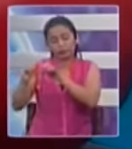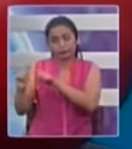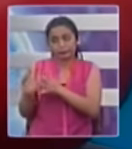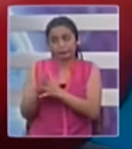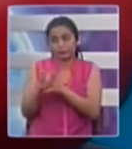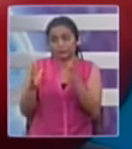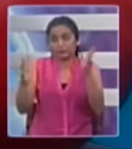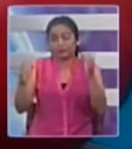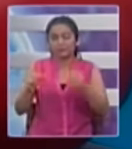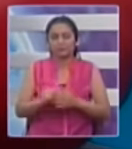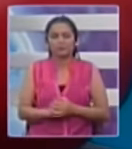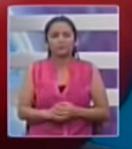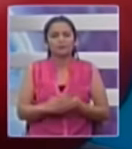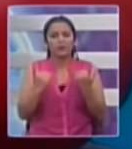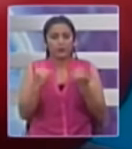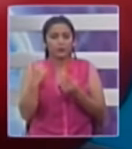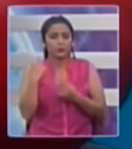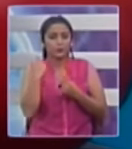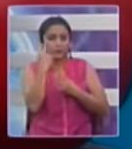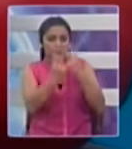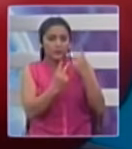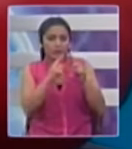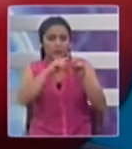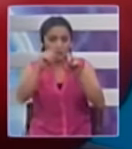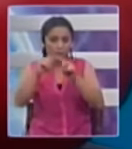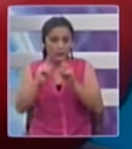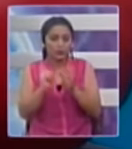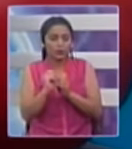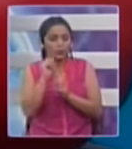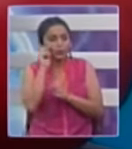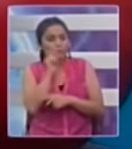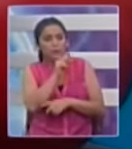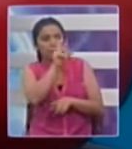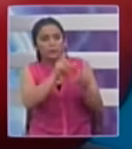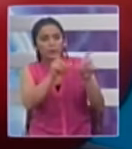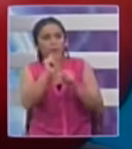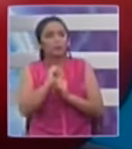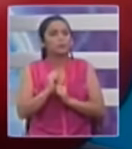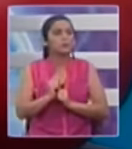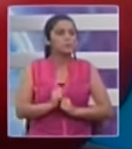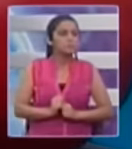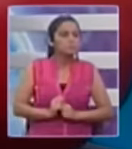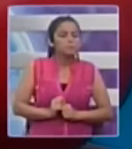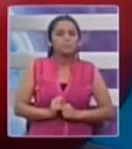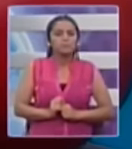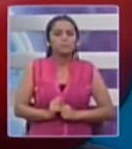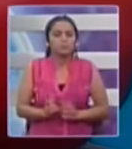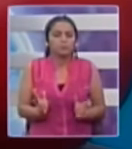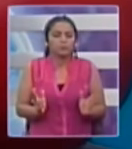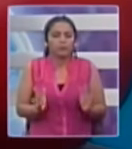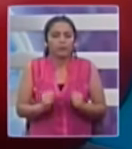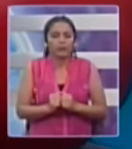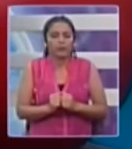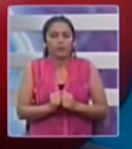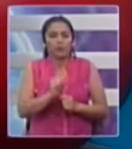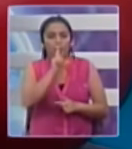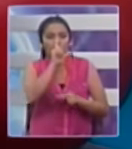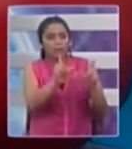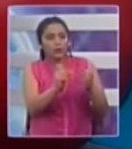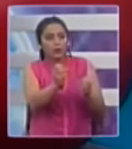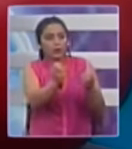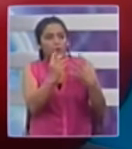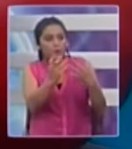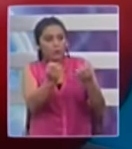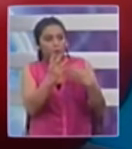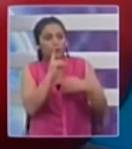estos y ahora en la campaña, ¿qué es lo que más recibió de la gente como que le permita primero captar la votación, que le permita llegar a